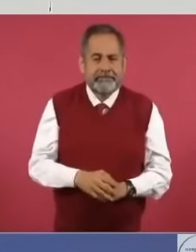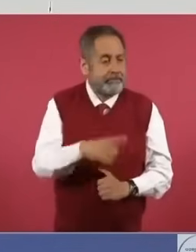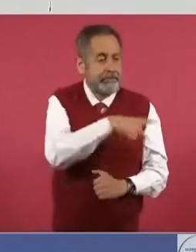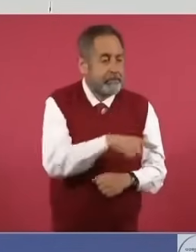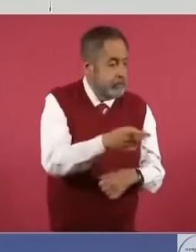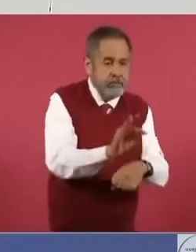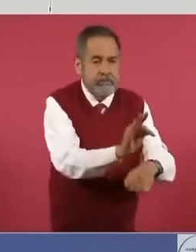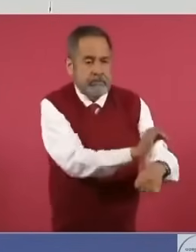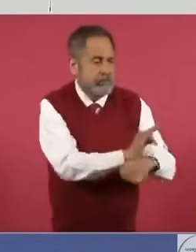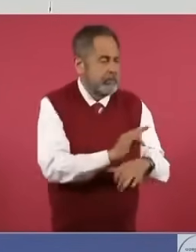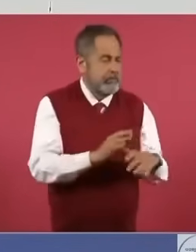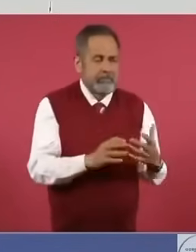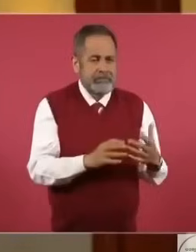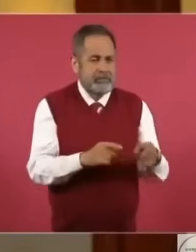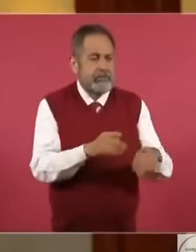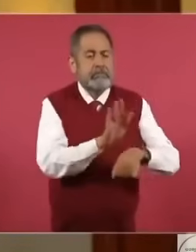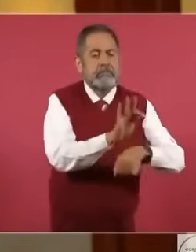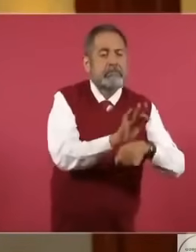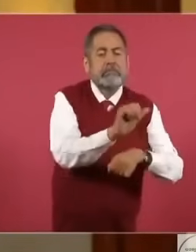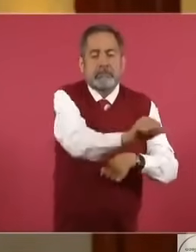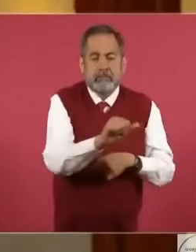protegían al señor Marín.